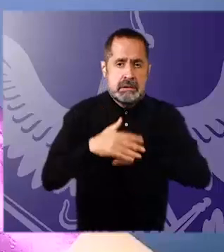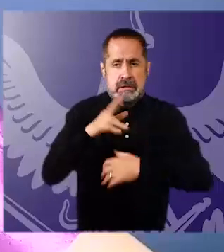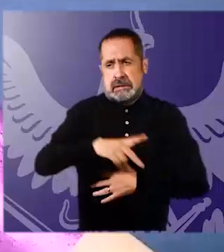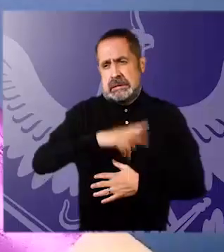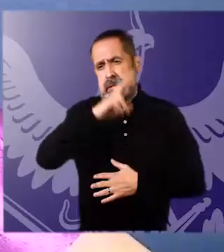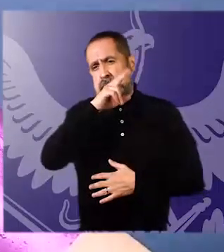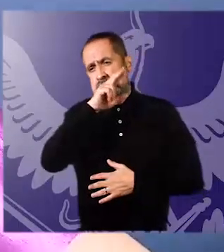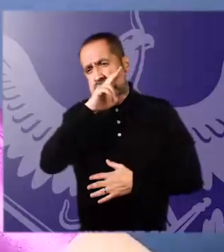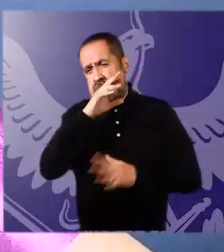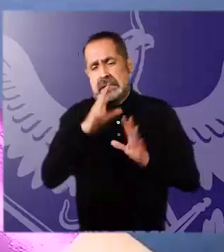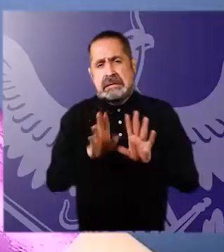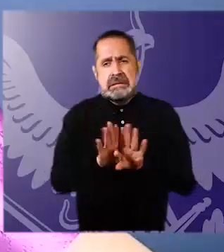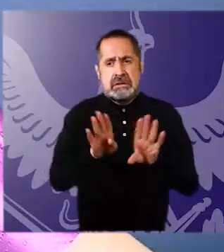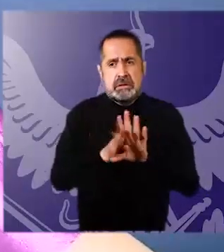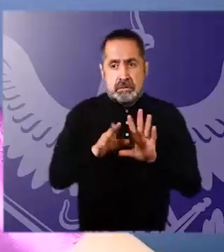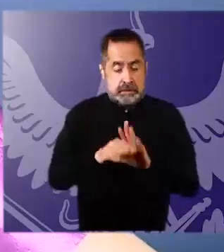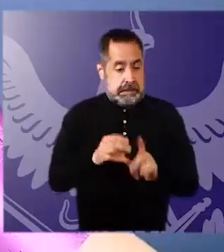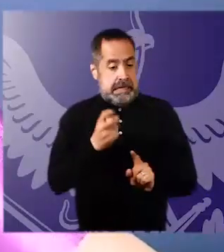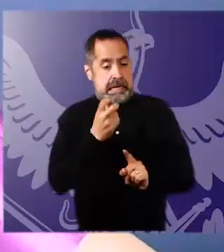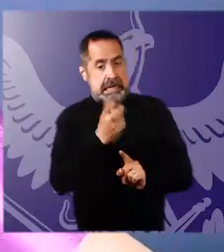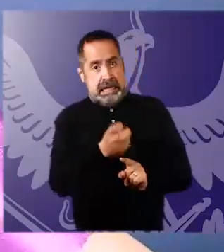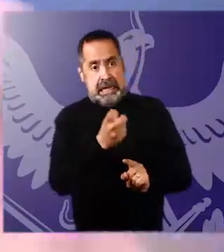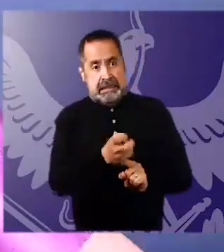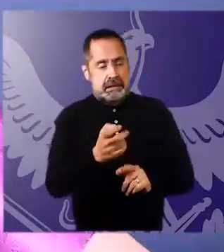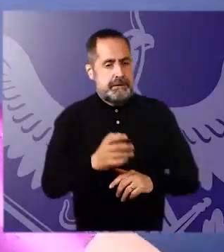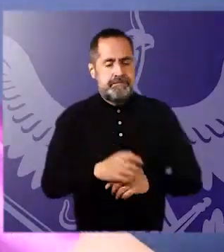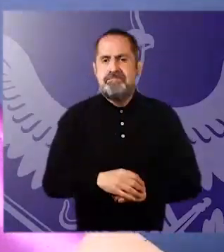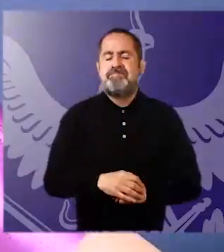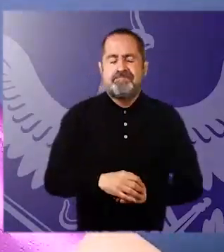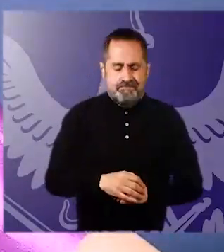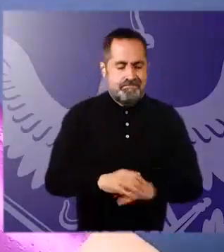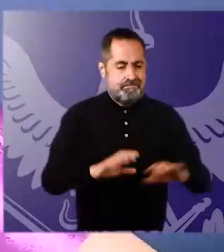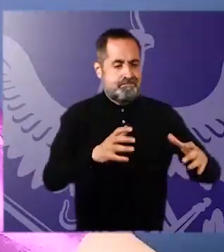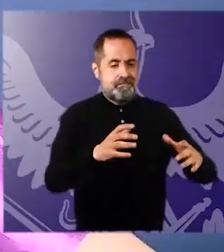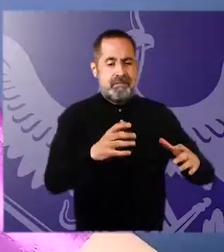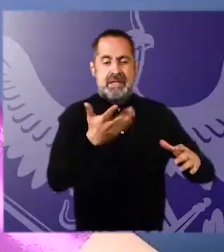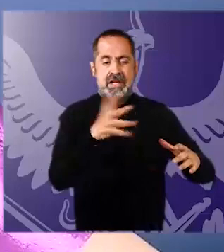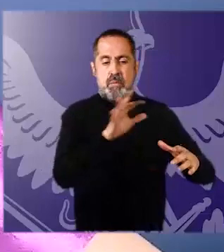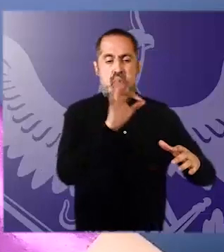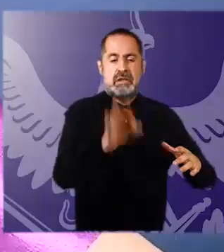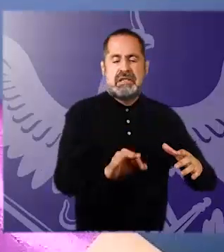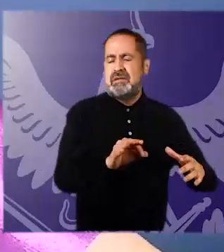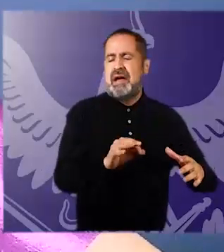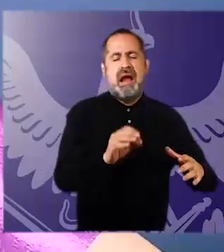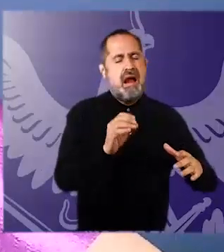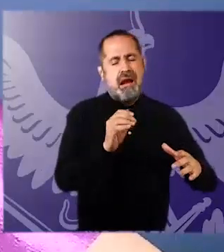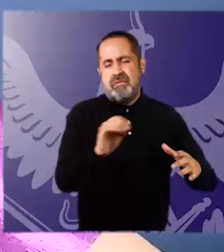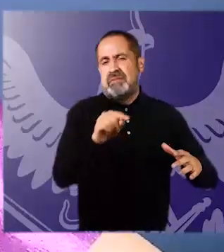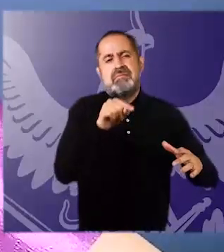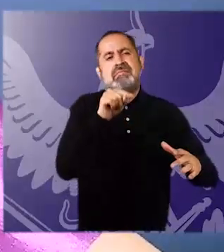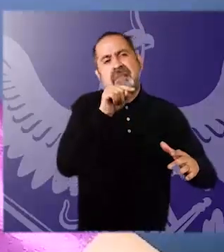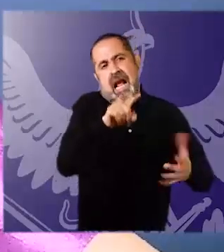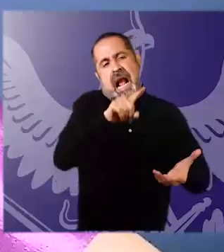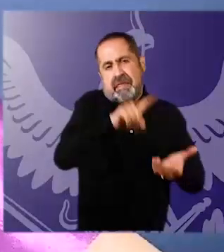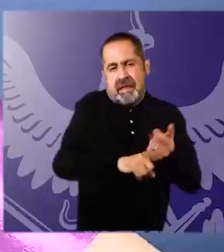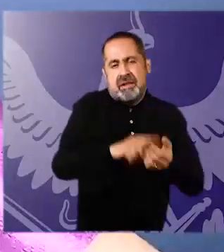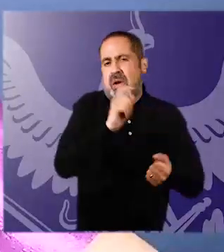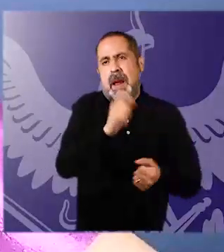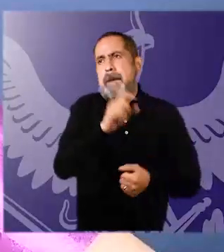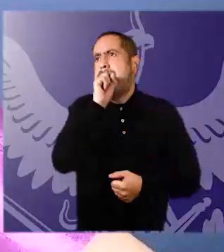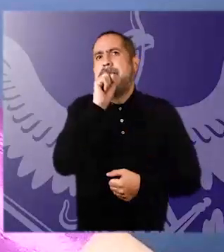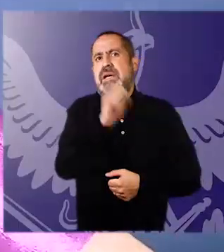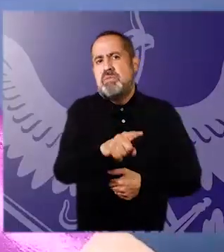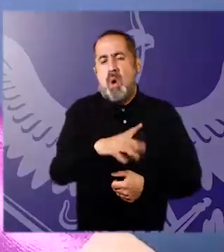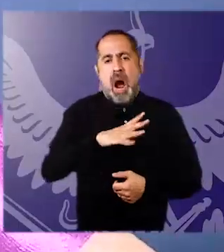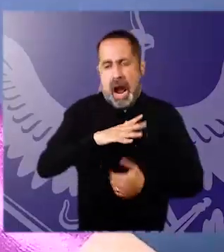es altamente preocupante porque ese porcentaje es muy seguro que se ubique también dentro